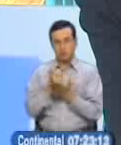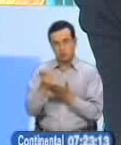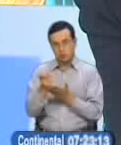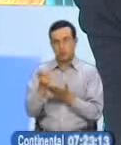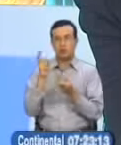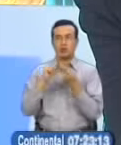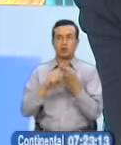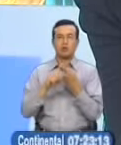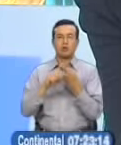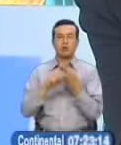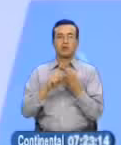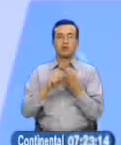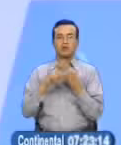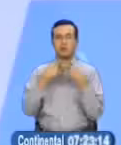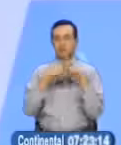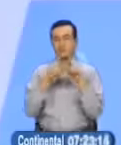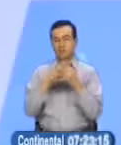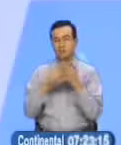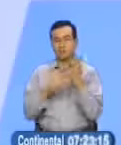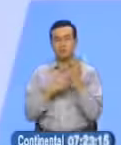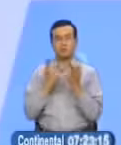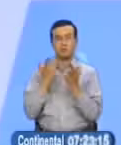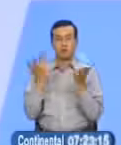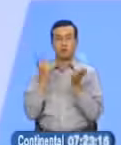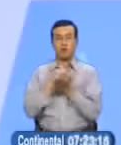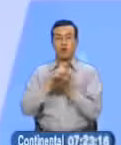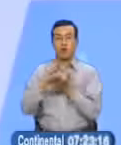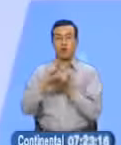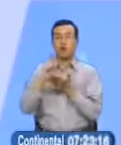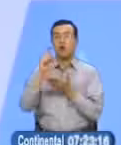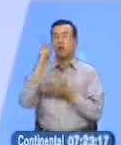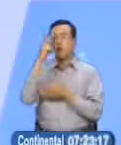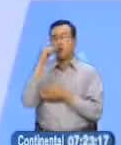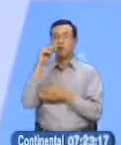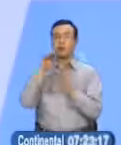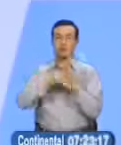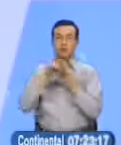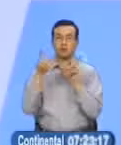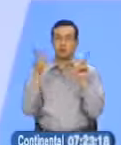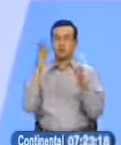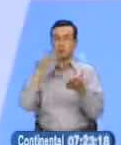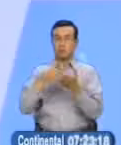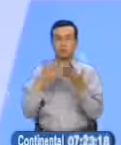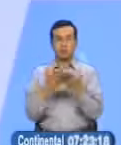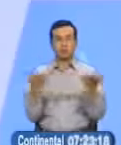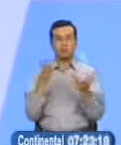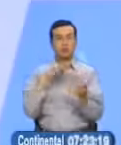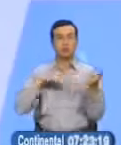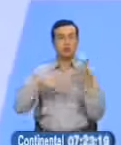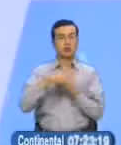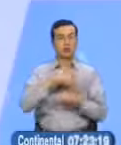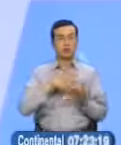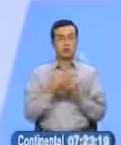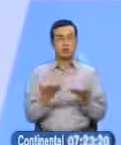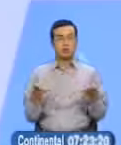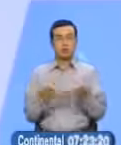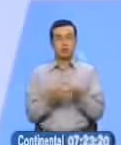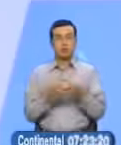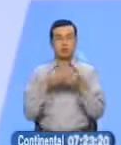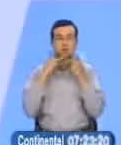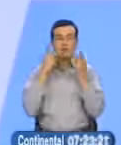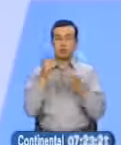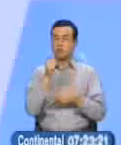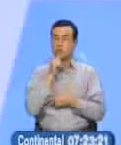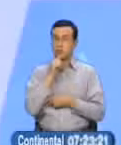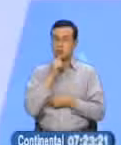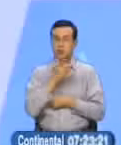variables. Sí, así es. Entonces, la ocupación hotelera ha disminuido. Y por esto, esta coyuntura, esta asociación